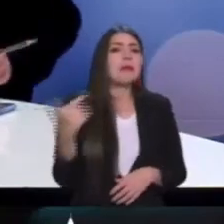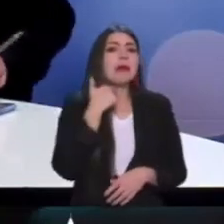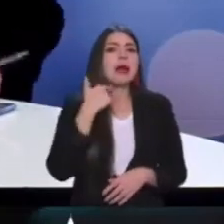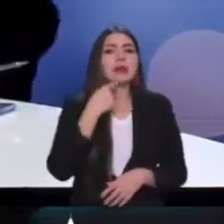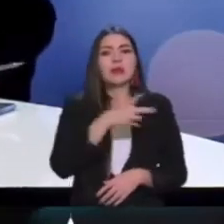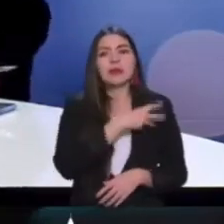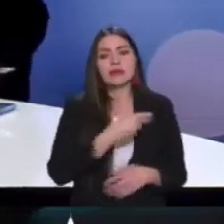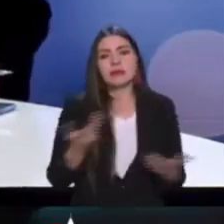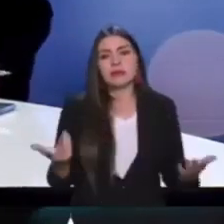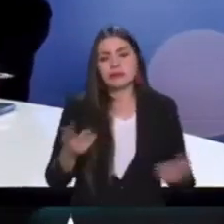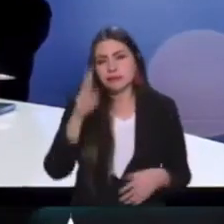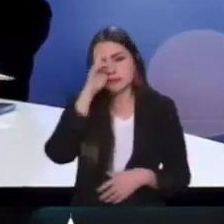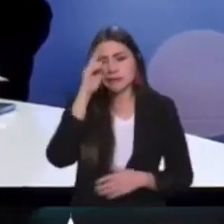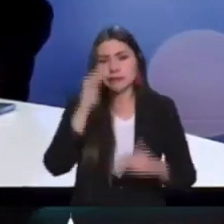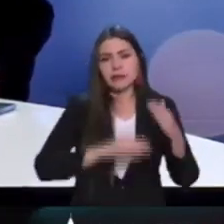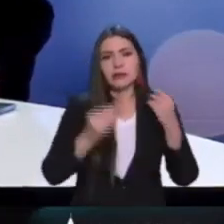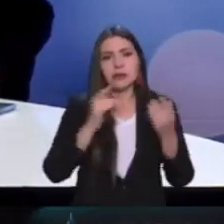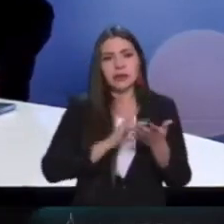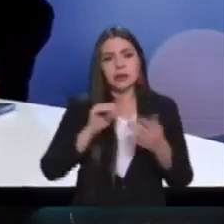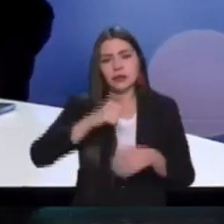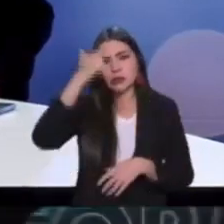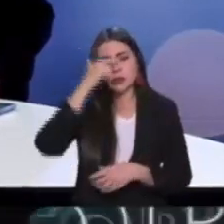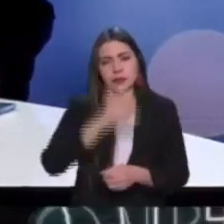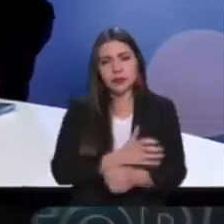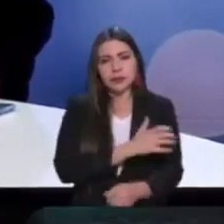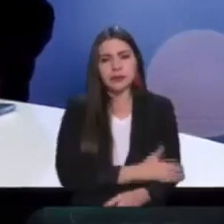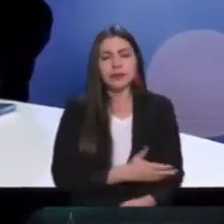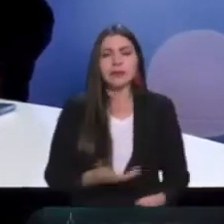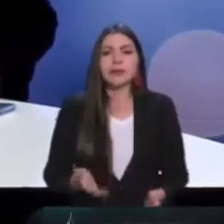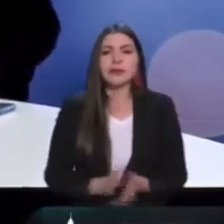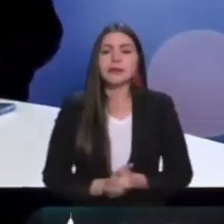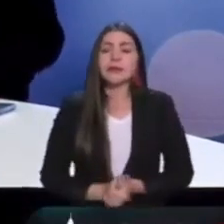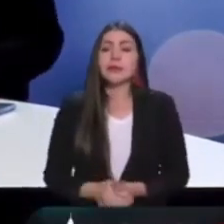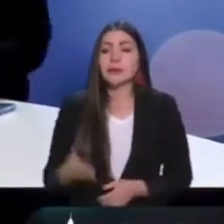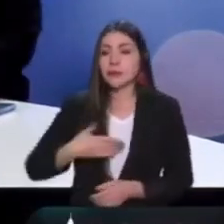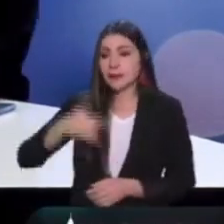Muchísimas gracias por habernos acompañado esta noche. De que hasta luego. Muy buenas noches, Mónica, gracias.